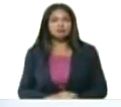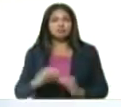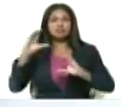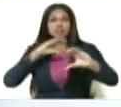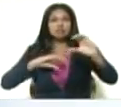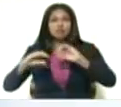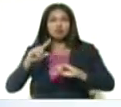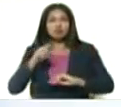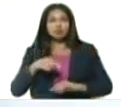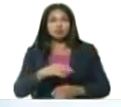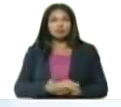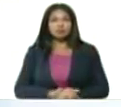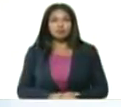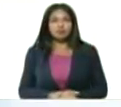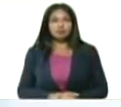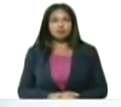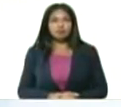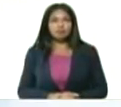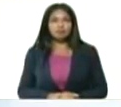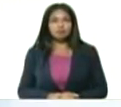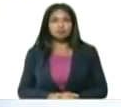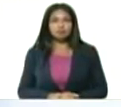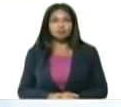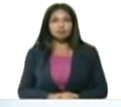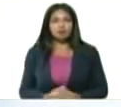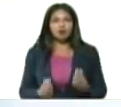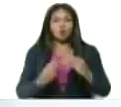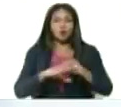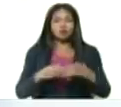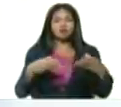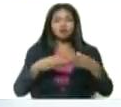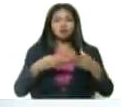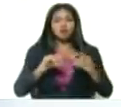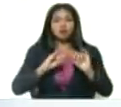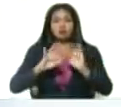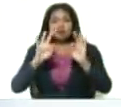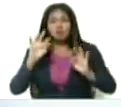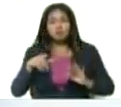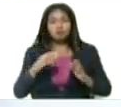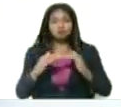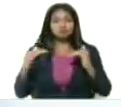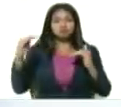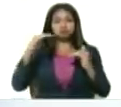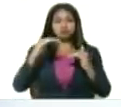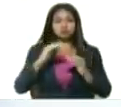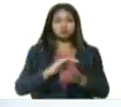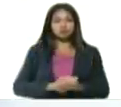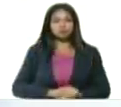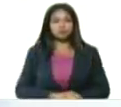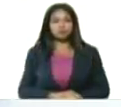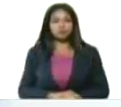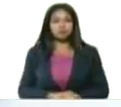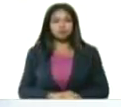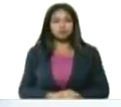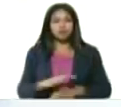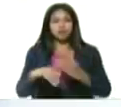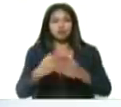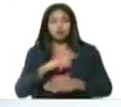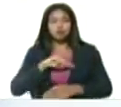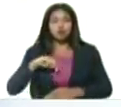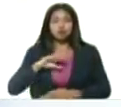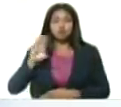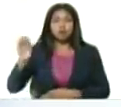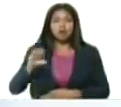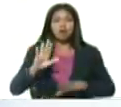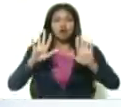científicos que conforman esta comisión de alto nivel que ha estado en nuestro país en estos